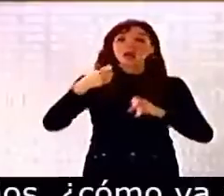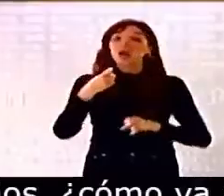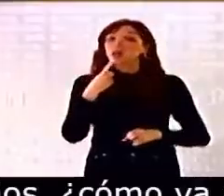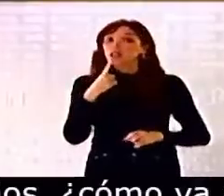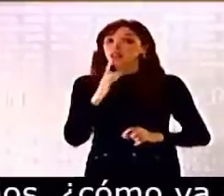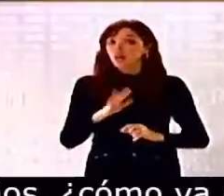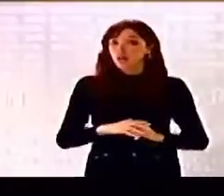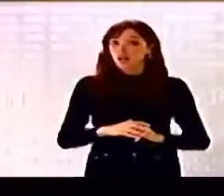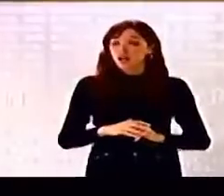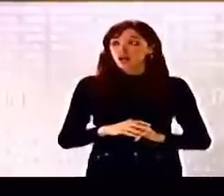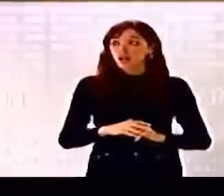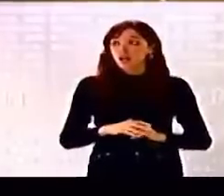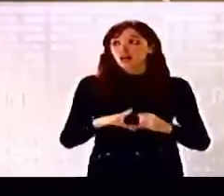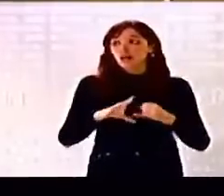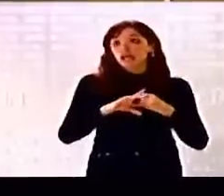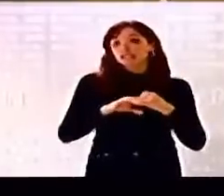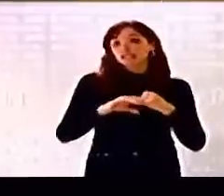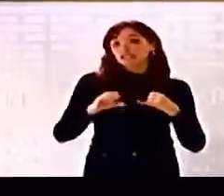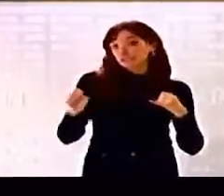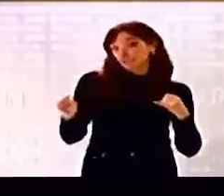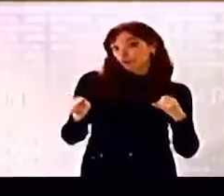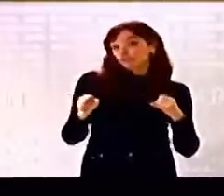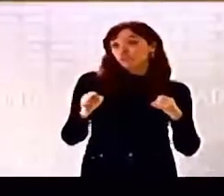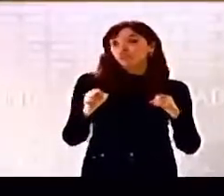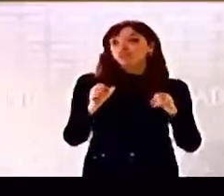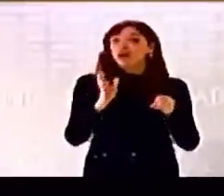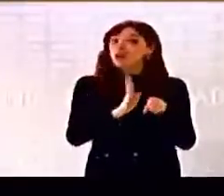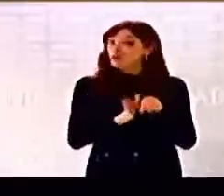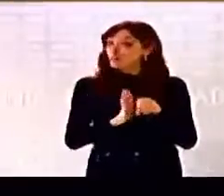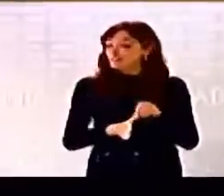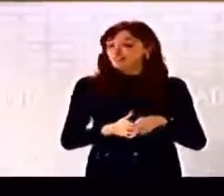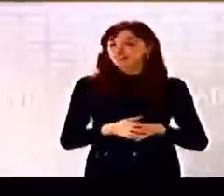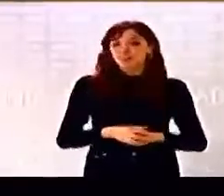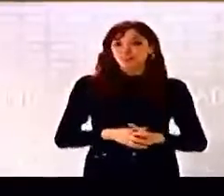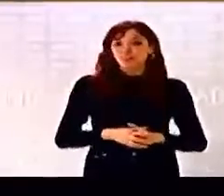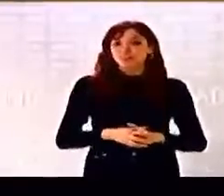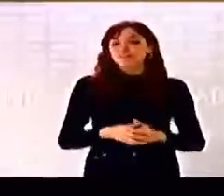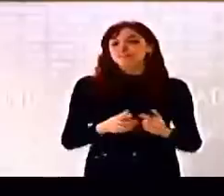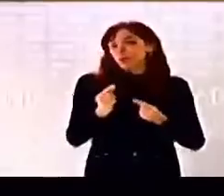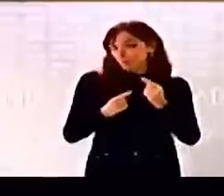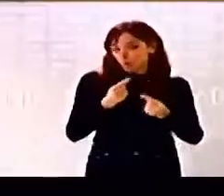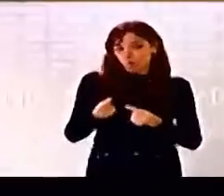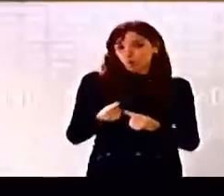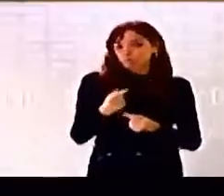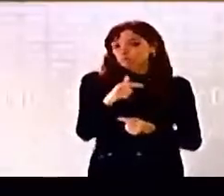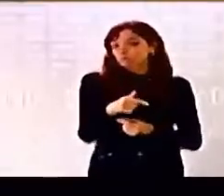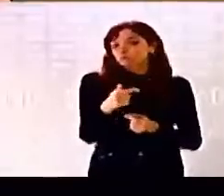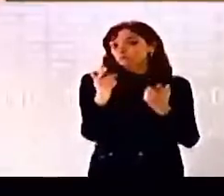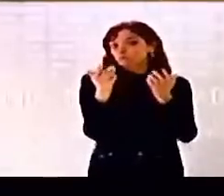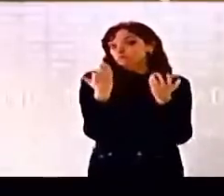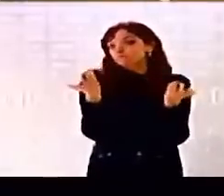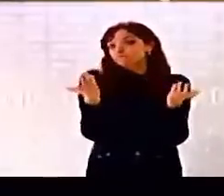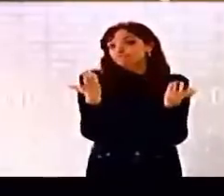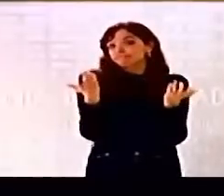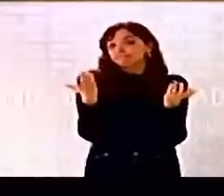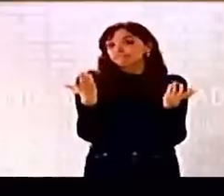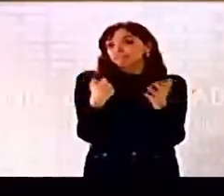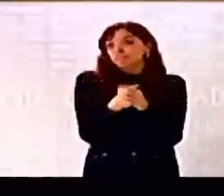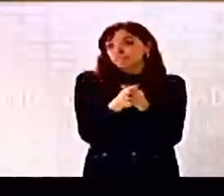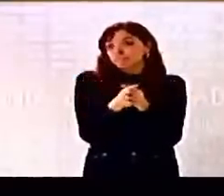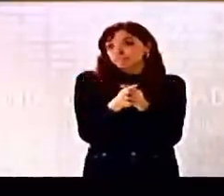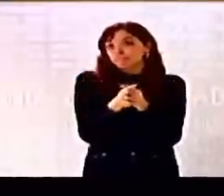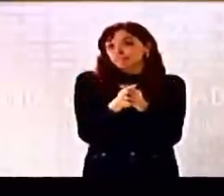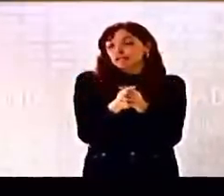rodajita. El salchichón a rodajita. Y el salchichón a rodajita es la siguiente. El siguiente grupo